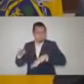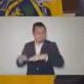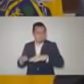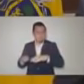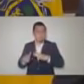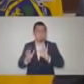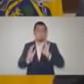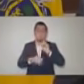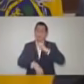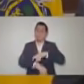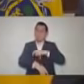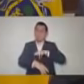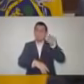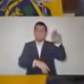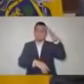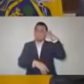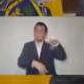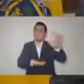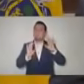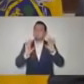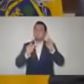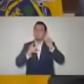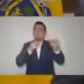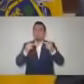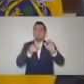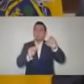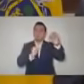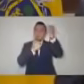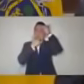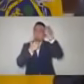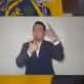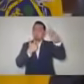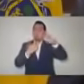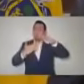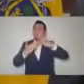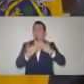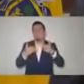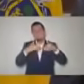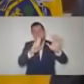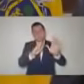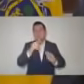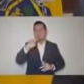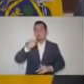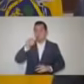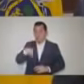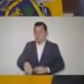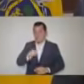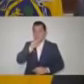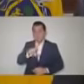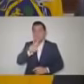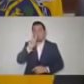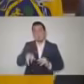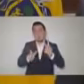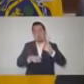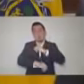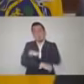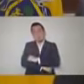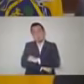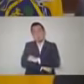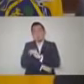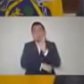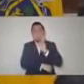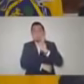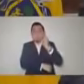dirá cuántas muertes más se necesitan para que reaccionen y asuman su responsabilidad pero en jalisco no vamos a quedarnos de brazos cruzados